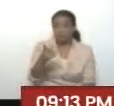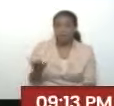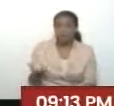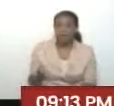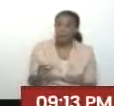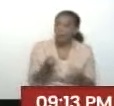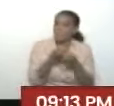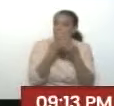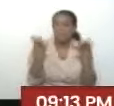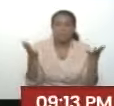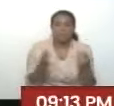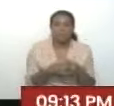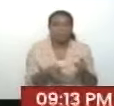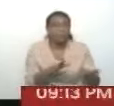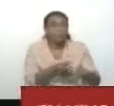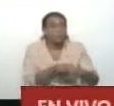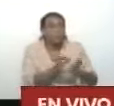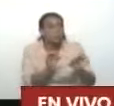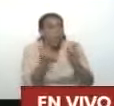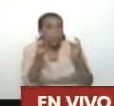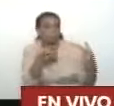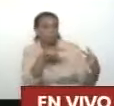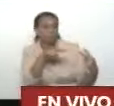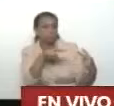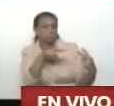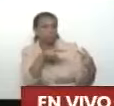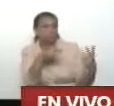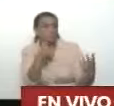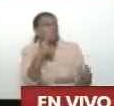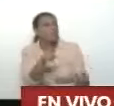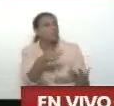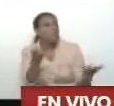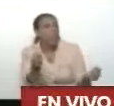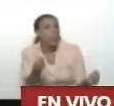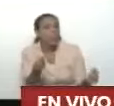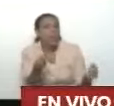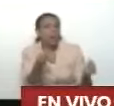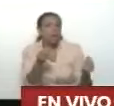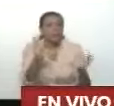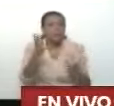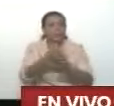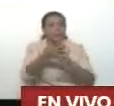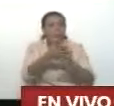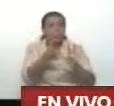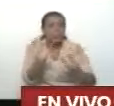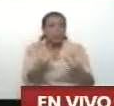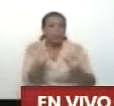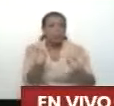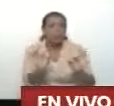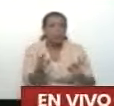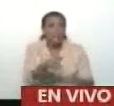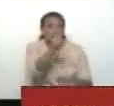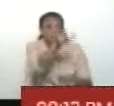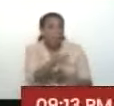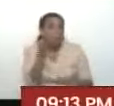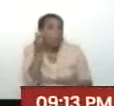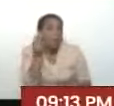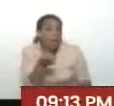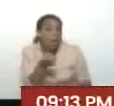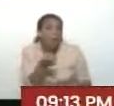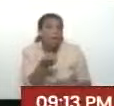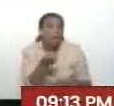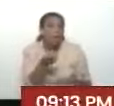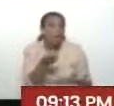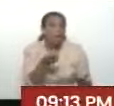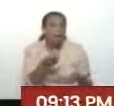y fue eso maravilloso, porque además nos miramos y yo le decía, le hacía así con las manos. Ese es Chin-Chin que está bailando contigo. Esa es. Mira, sí, ahí está en